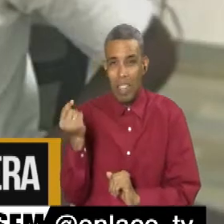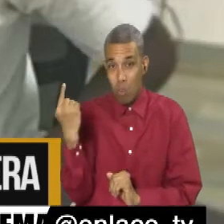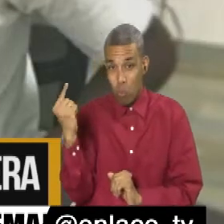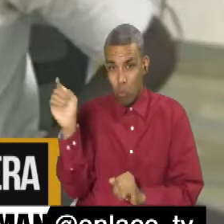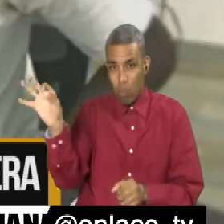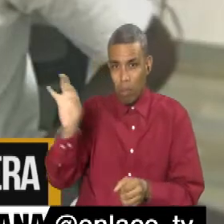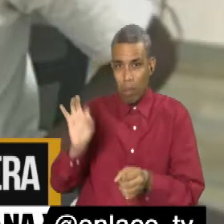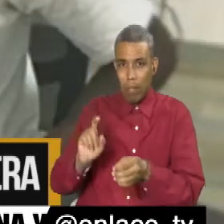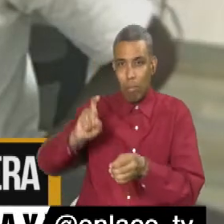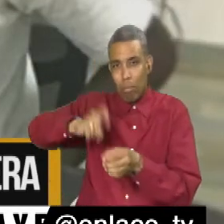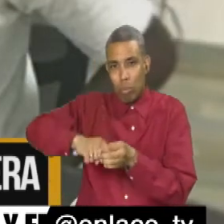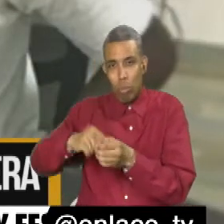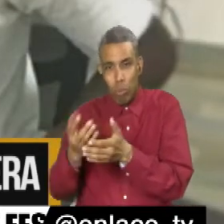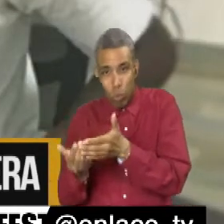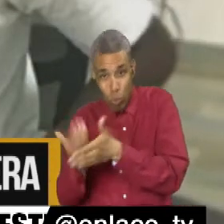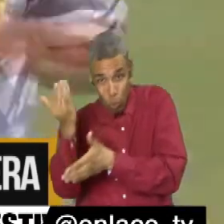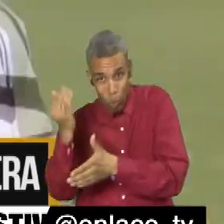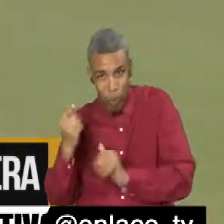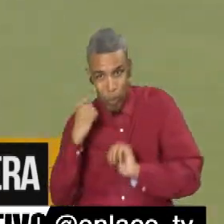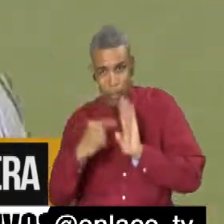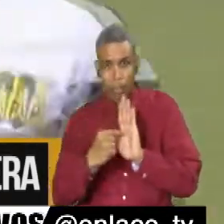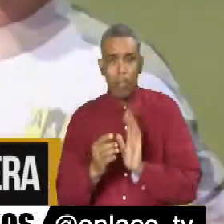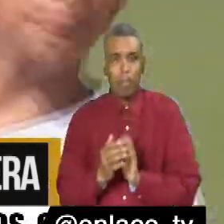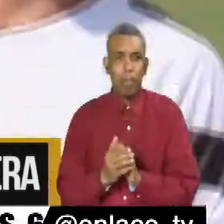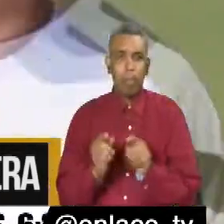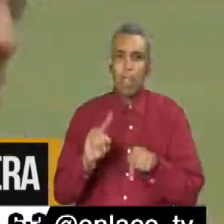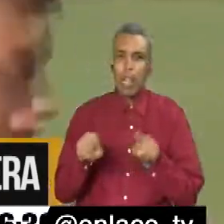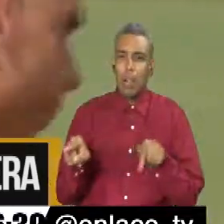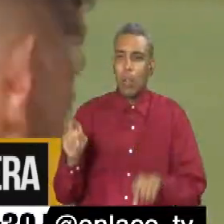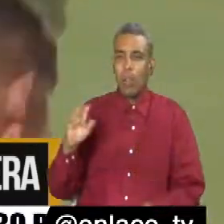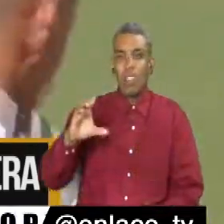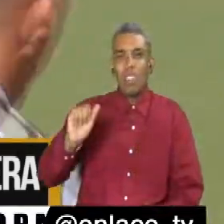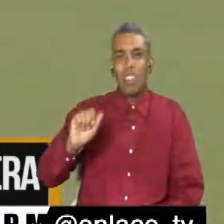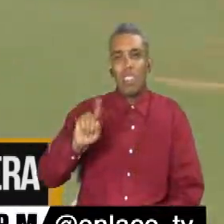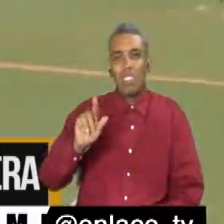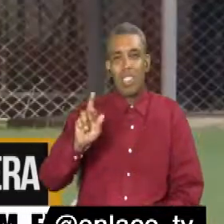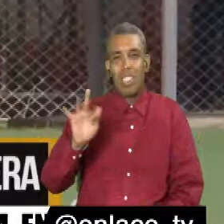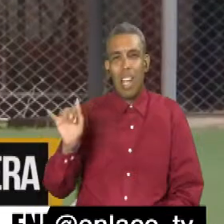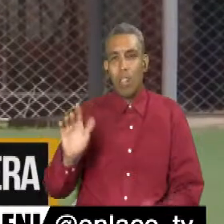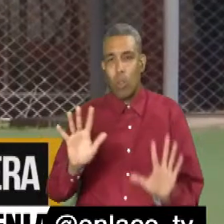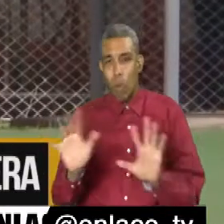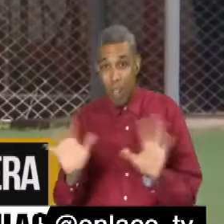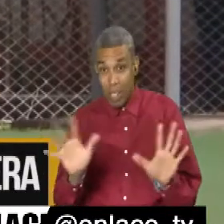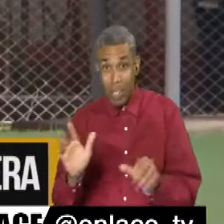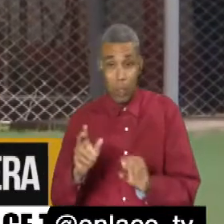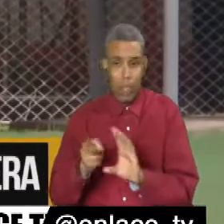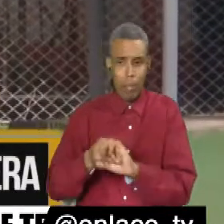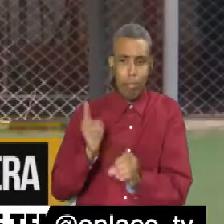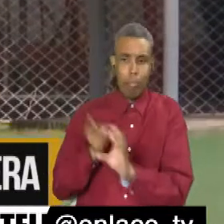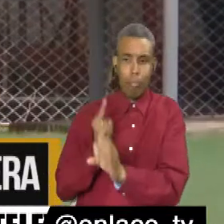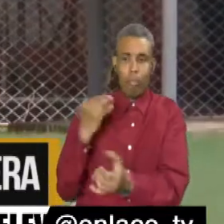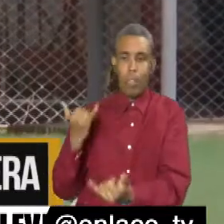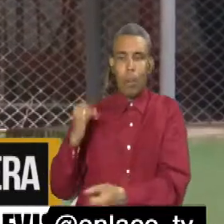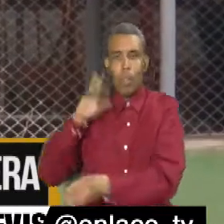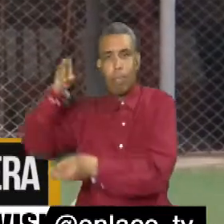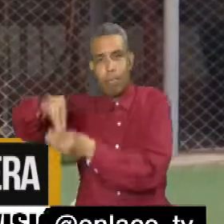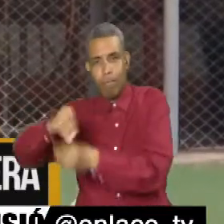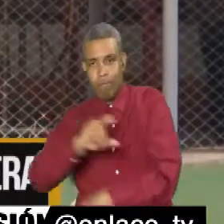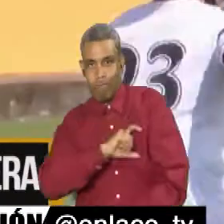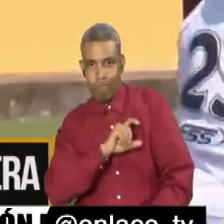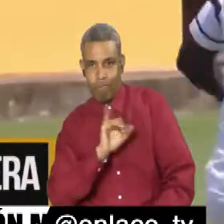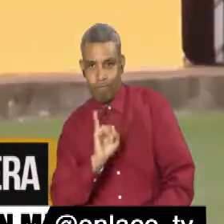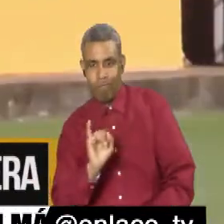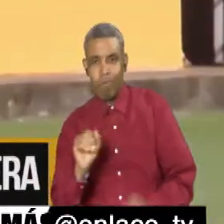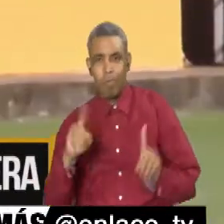aurinegro busca suplir el vacío que dejó la salida de jugadores como Alex Castro y Ricardo Jerez, quienes se marcharon al Deportivo Cali, también Carlos